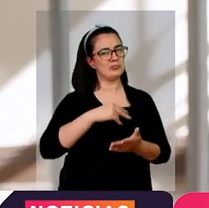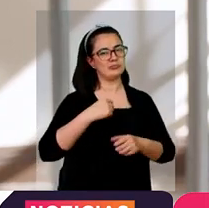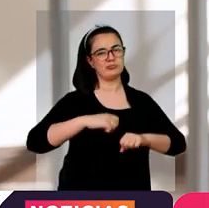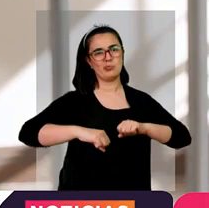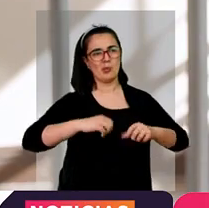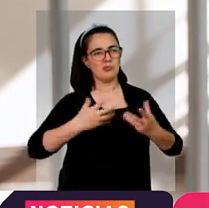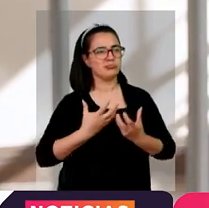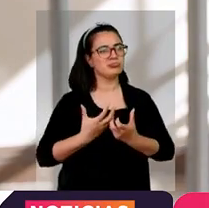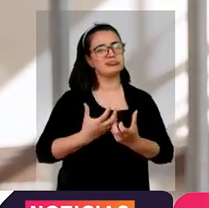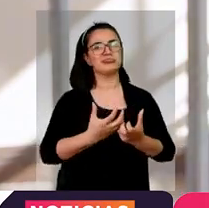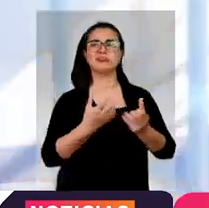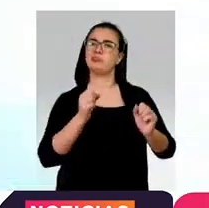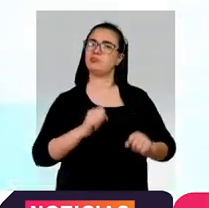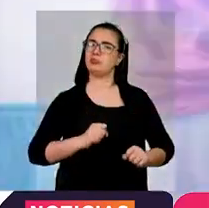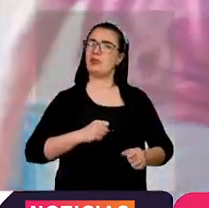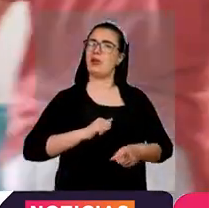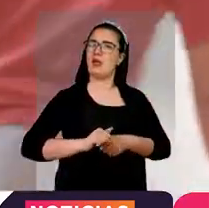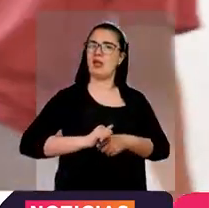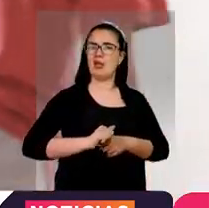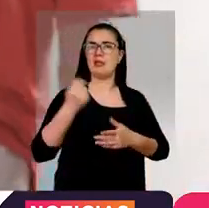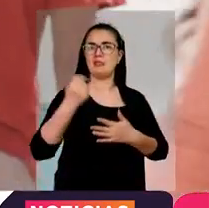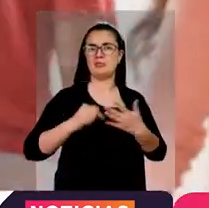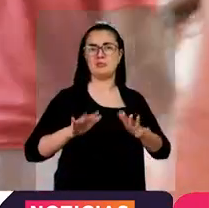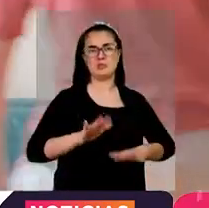hacer sus prácticas en la ciudad de Bogotá.